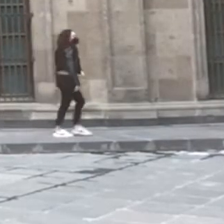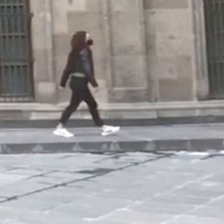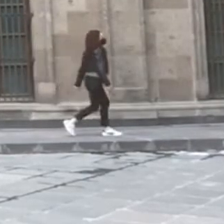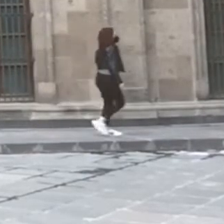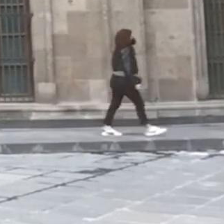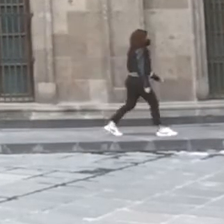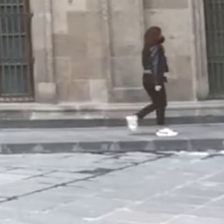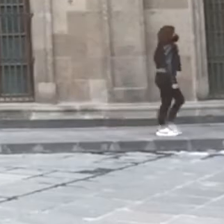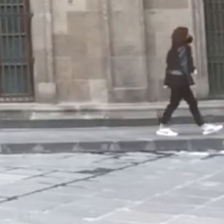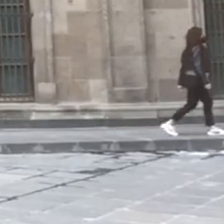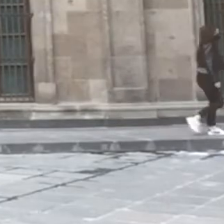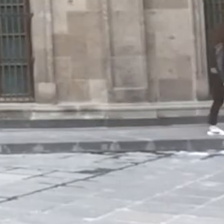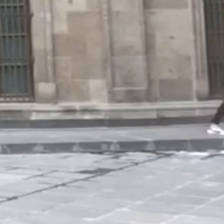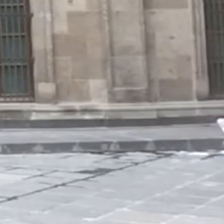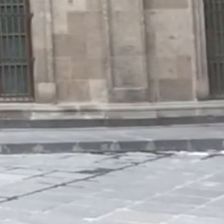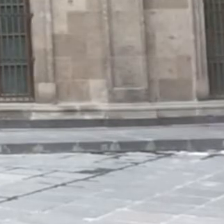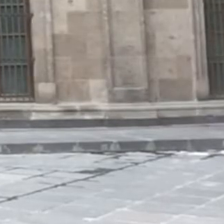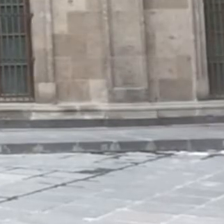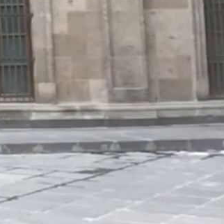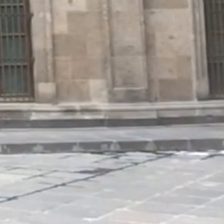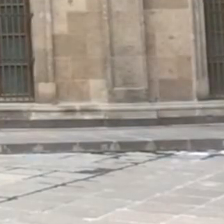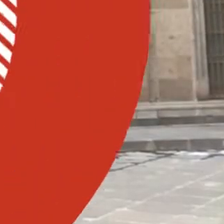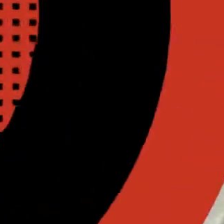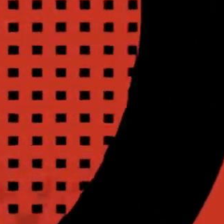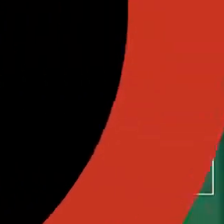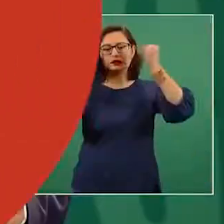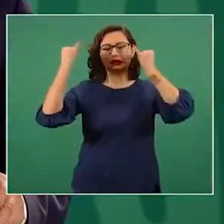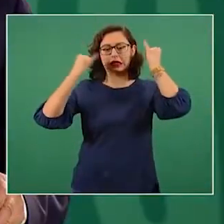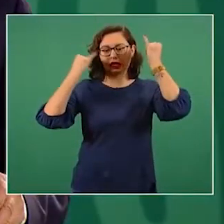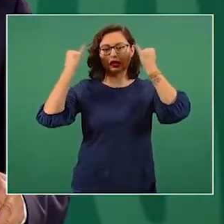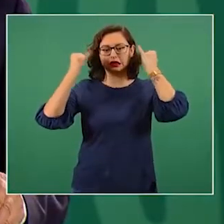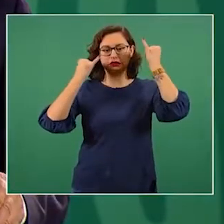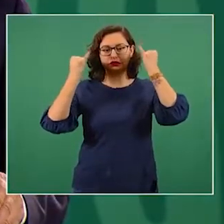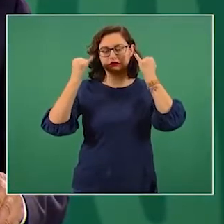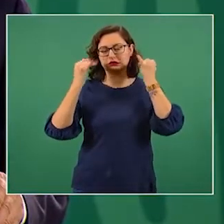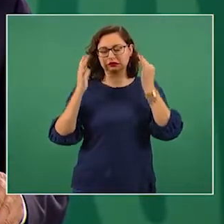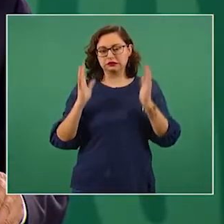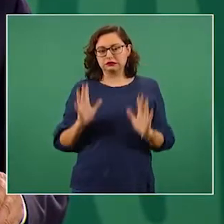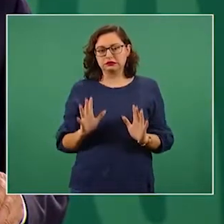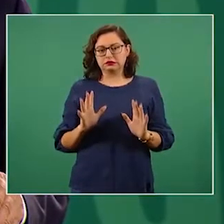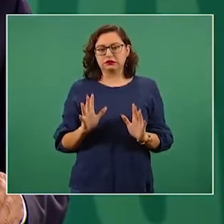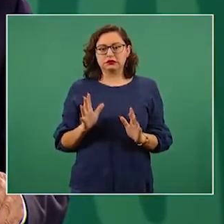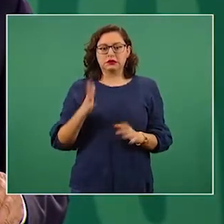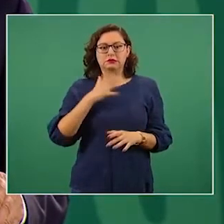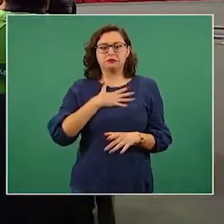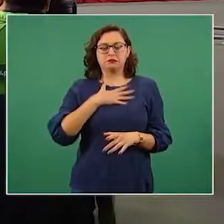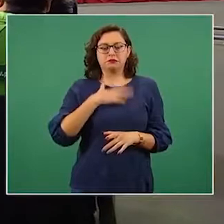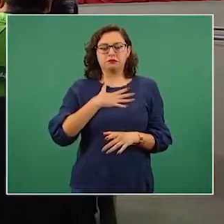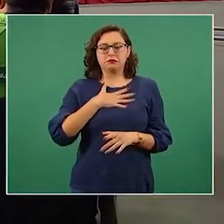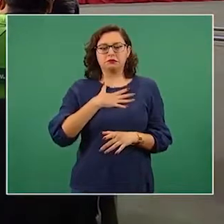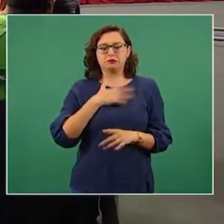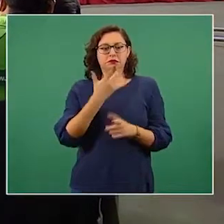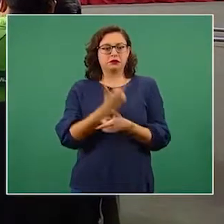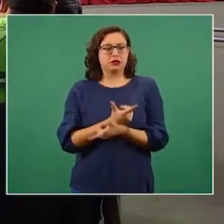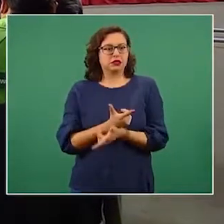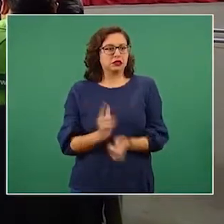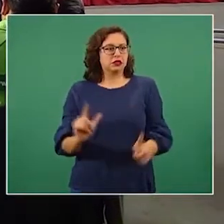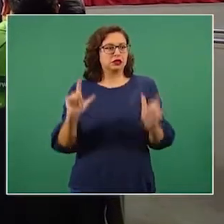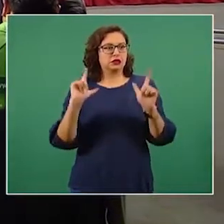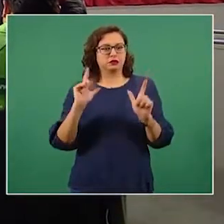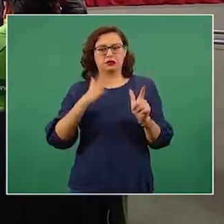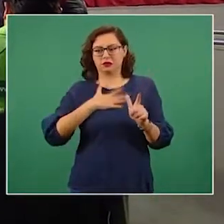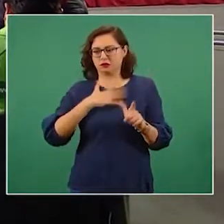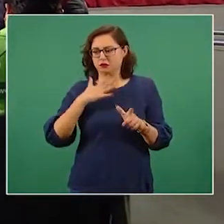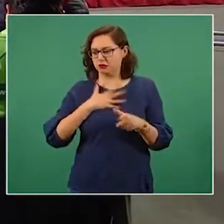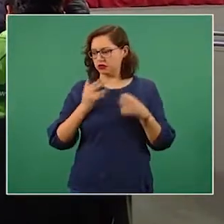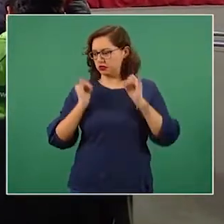Vamos a ver nuevamente cómo lo dijo el presidente López Obrador. Con la libertad y lo